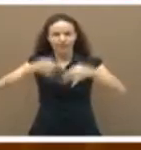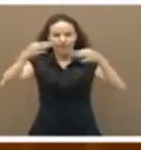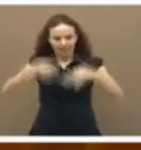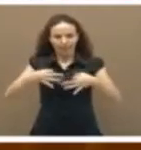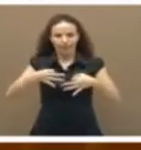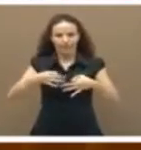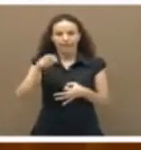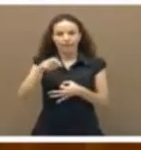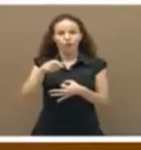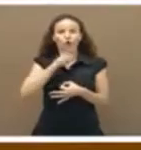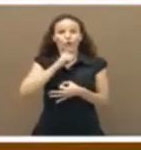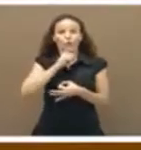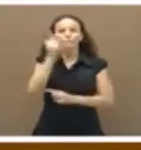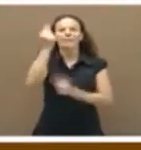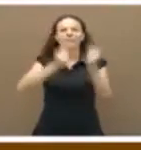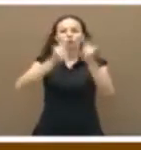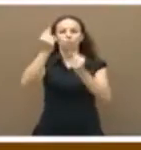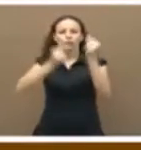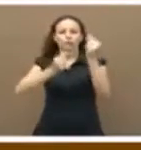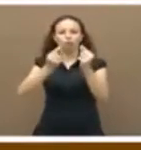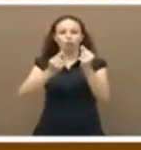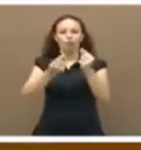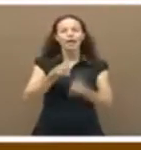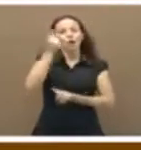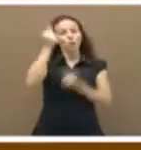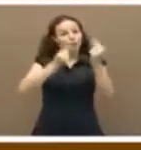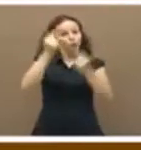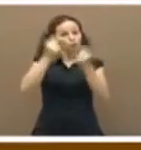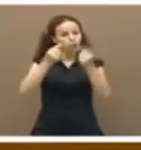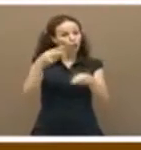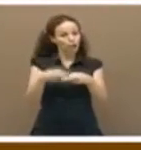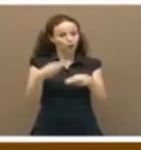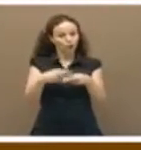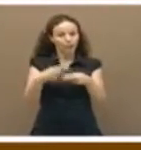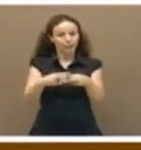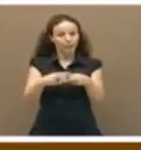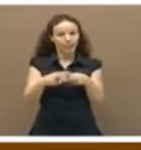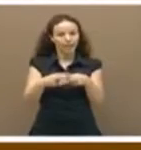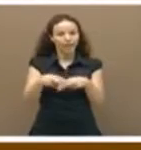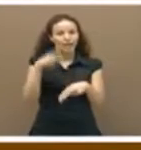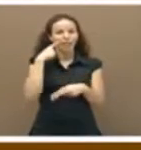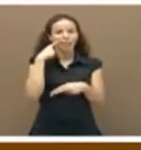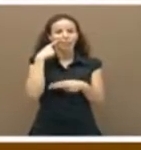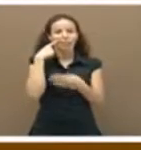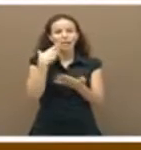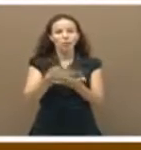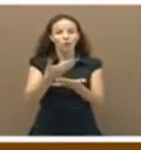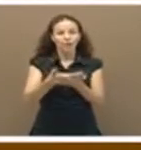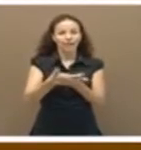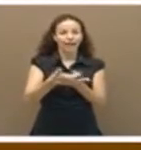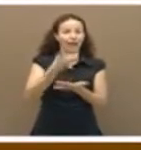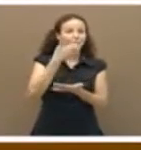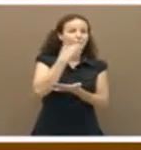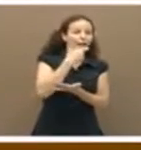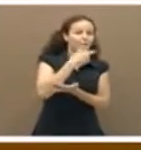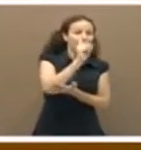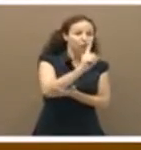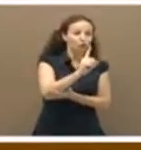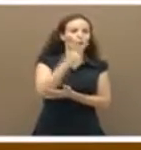son los presupuestos. Es ahí, en los presupuestos, donde la política se muda de sitio pasando de las palabras a los